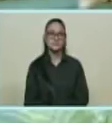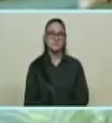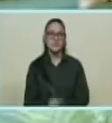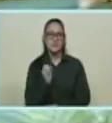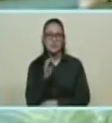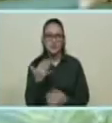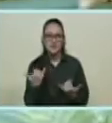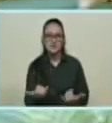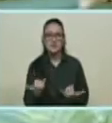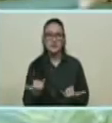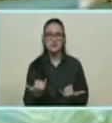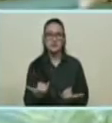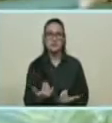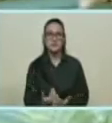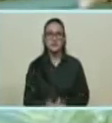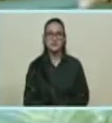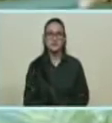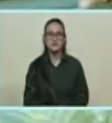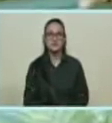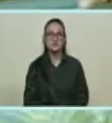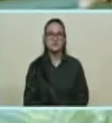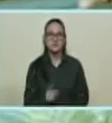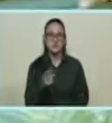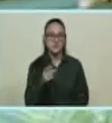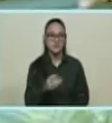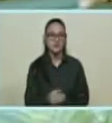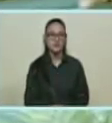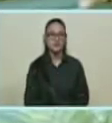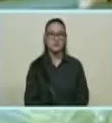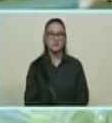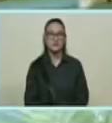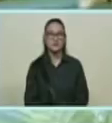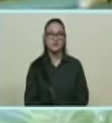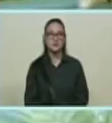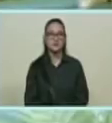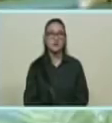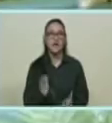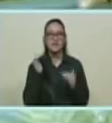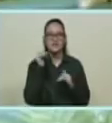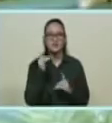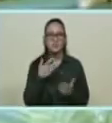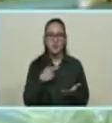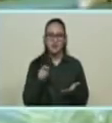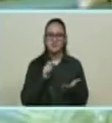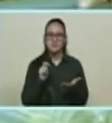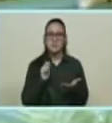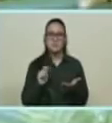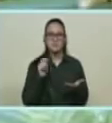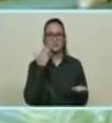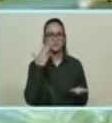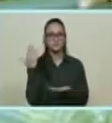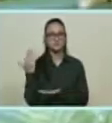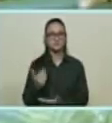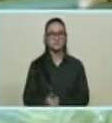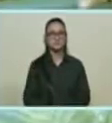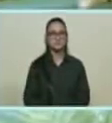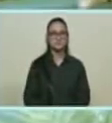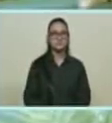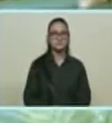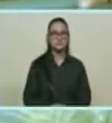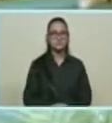depositárselo hoy mismo. Ustedes tienen que ingresar a la página. Atención, no sé si pueden anotar la página aquí, en el